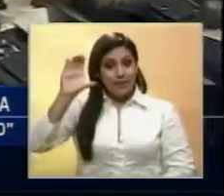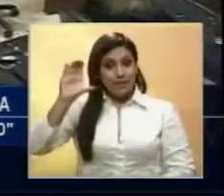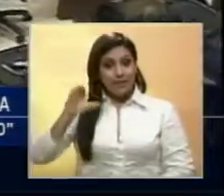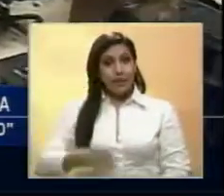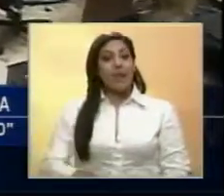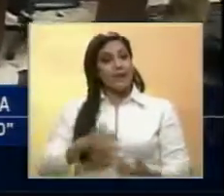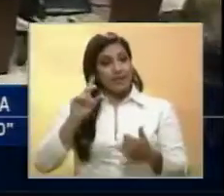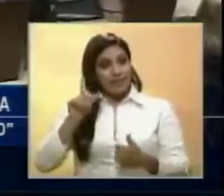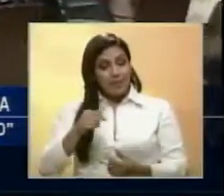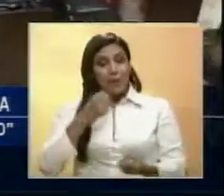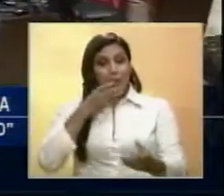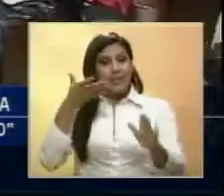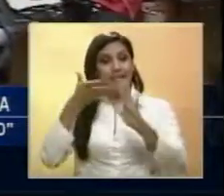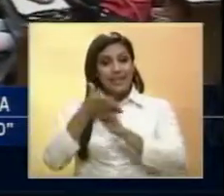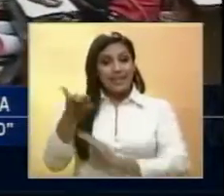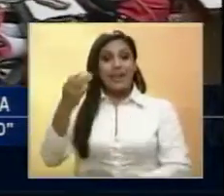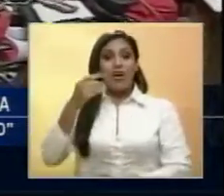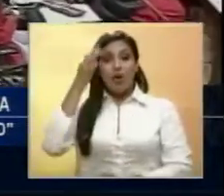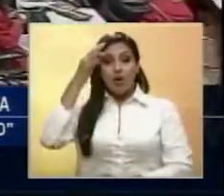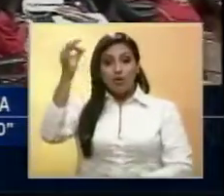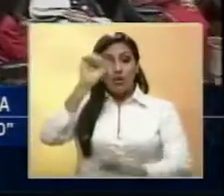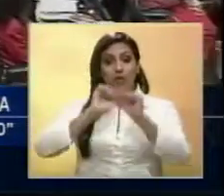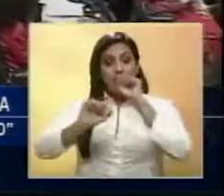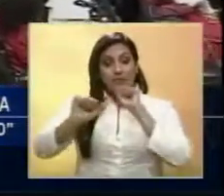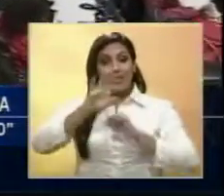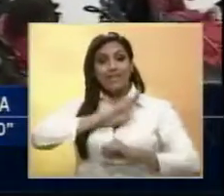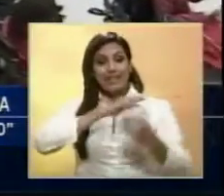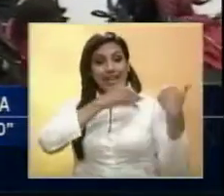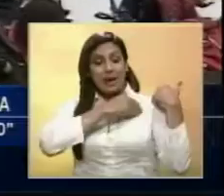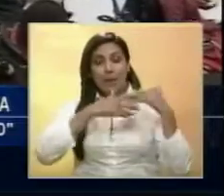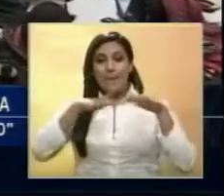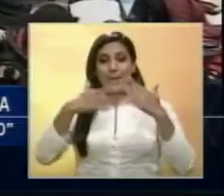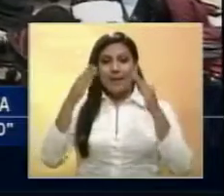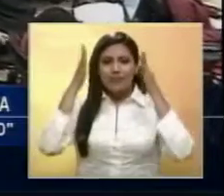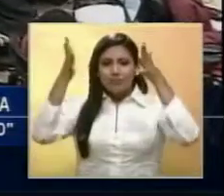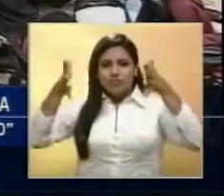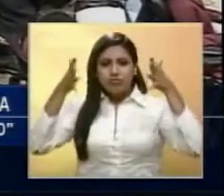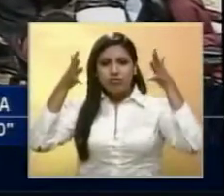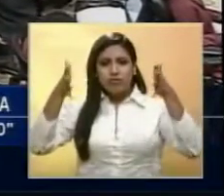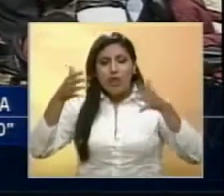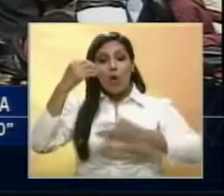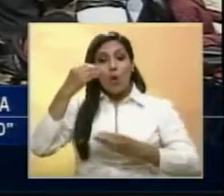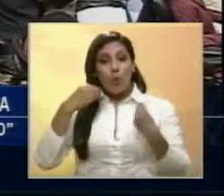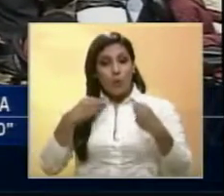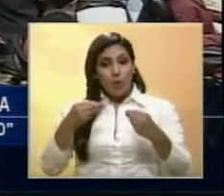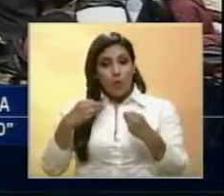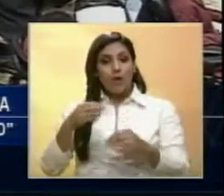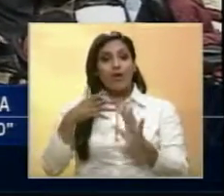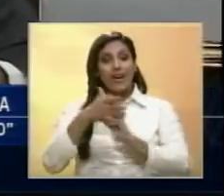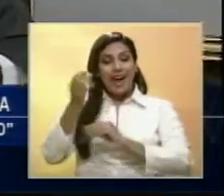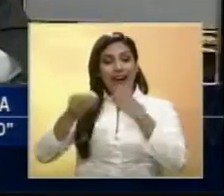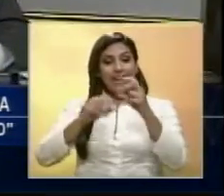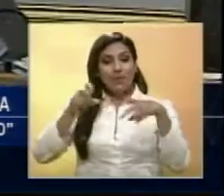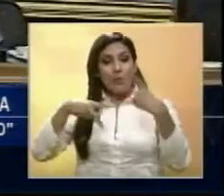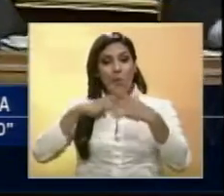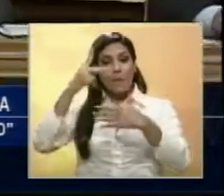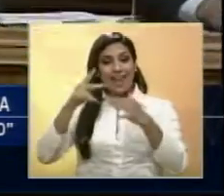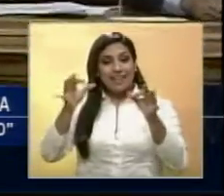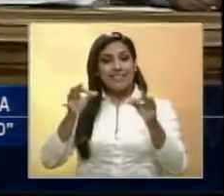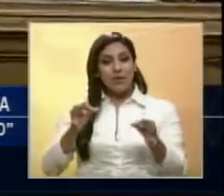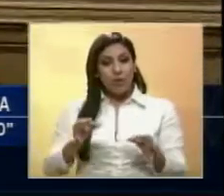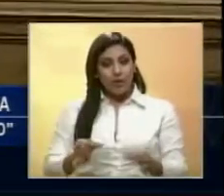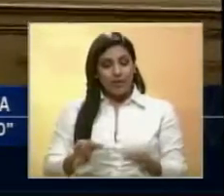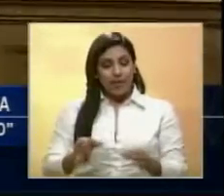país. Señala que el Consejo de Defensa tiene atribuciones para asesorar al orden público en la elaboración de planes de